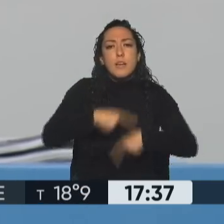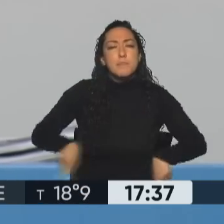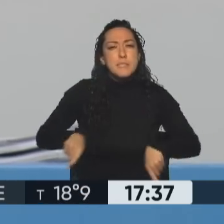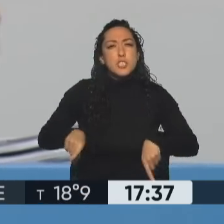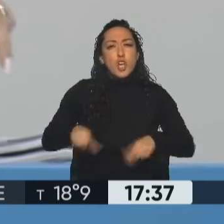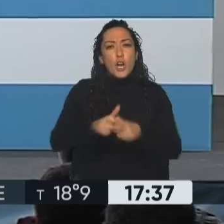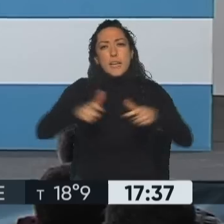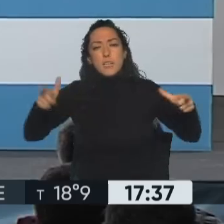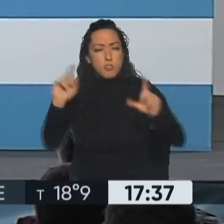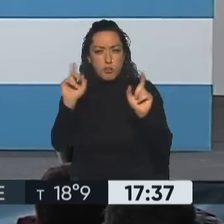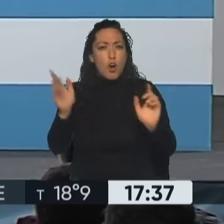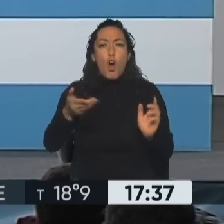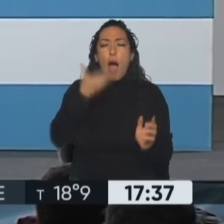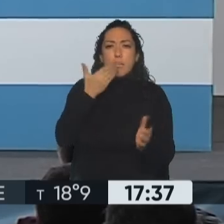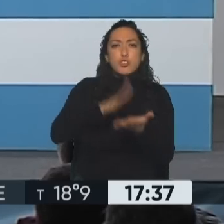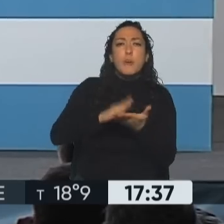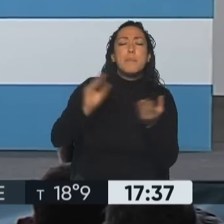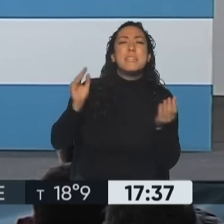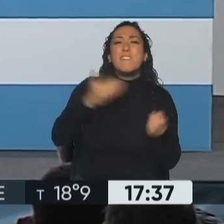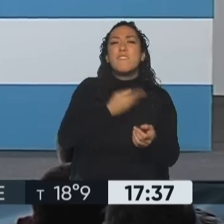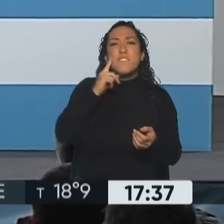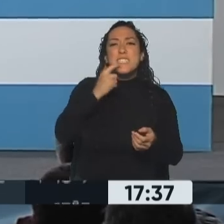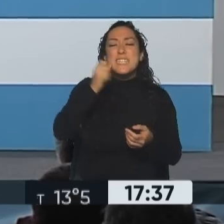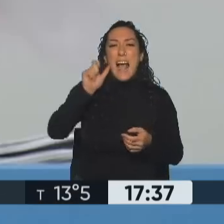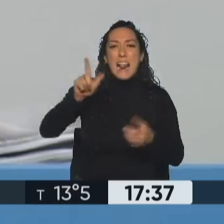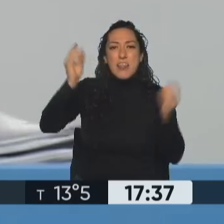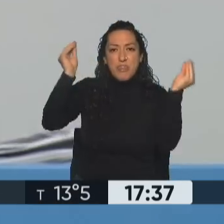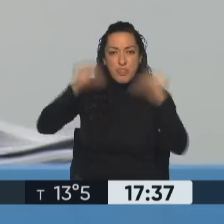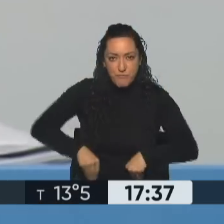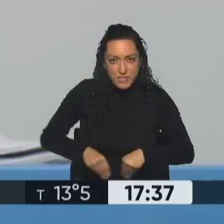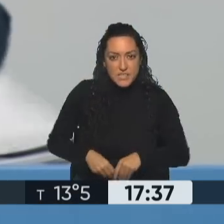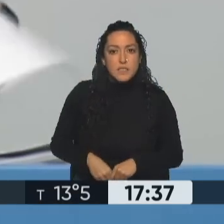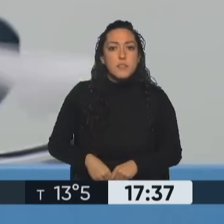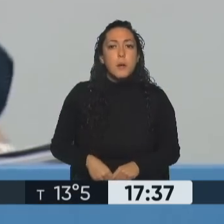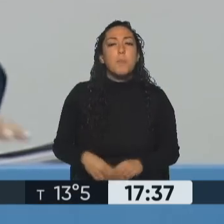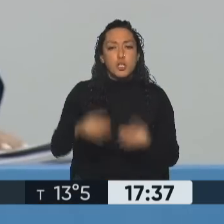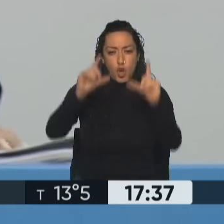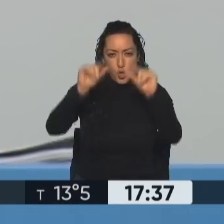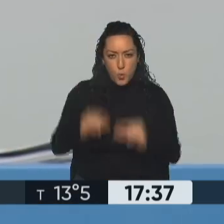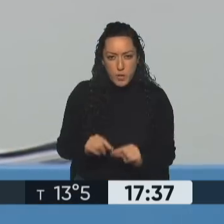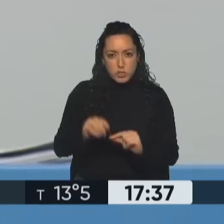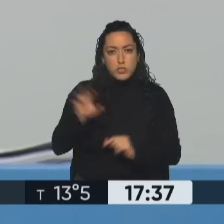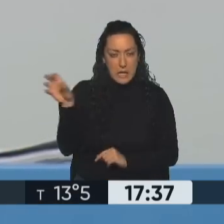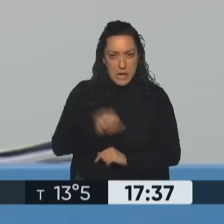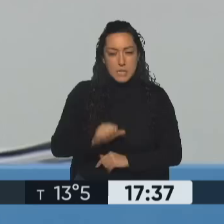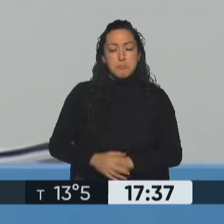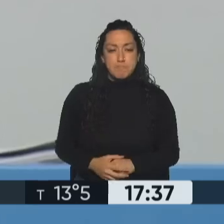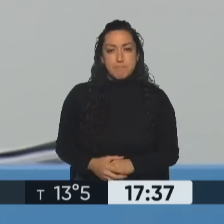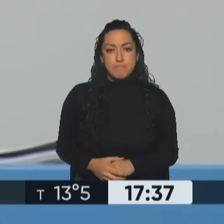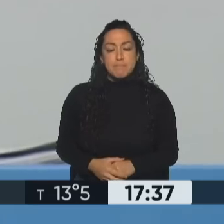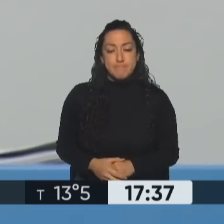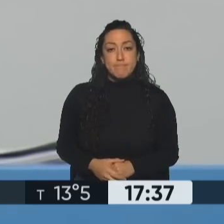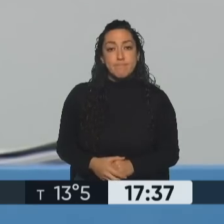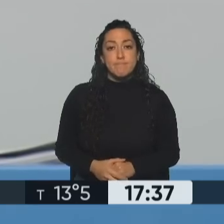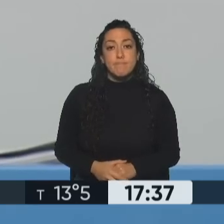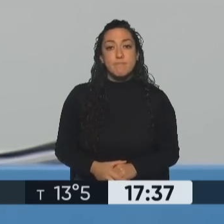emisión. Pero hoy voy a hablar del déficit fiscal. Yo quiero que, porque me traje unos numeritos ahí, a ver.